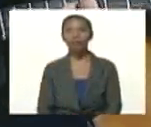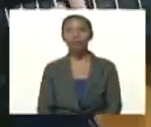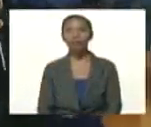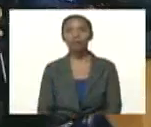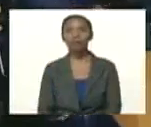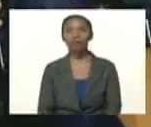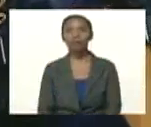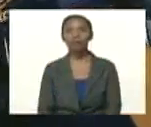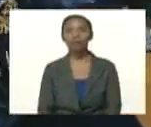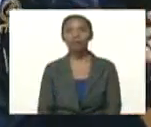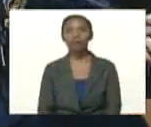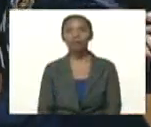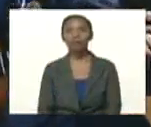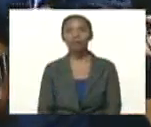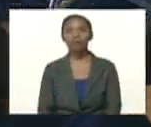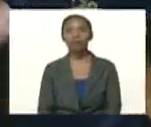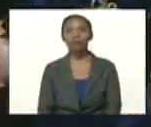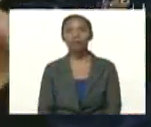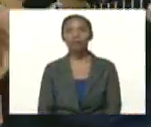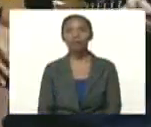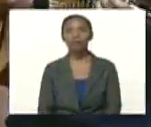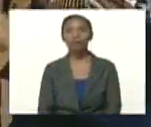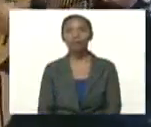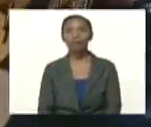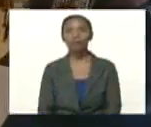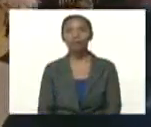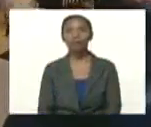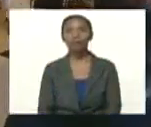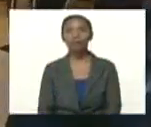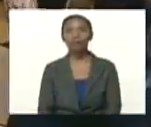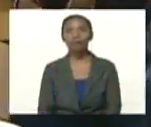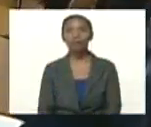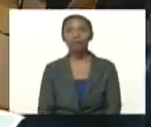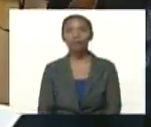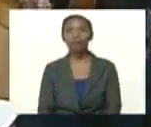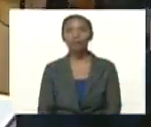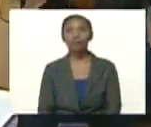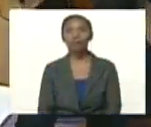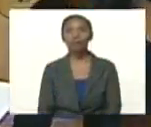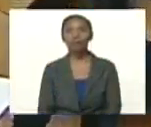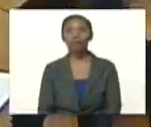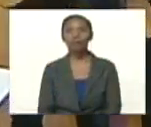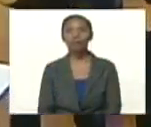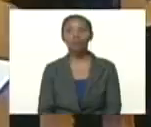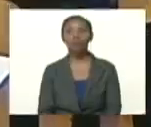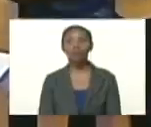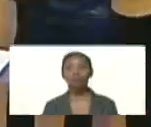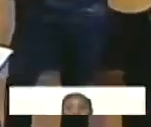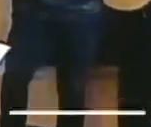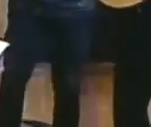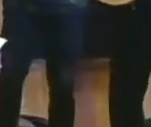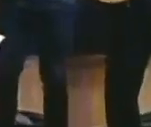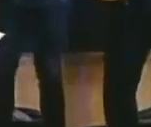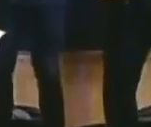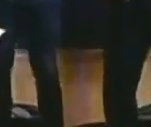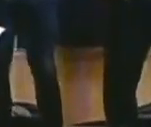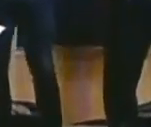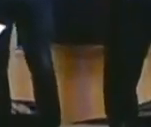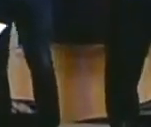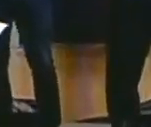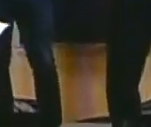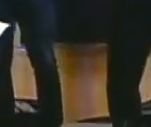Superintendencia Nacional de Criptomonedas, con actividades concretas para toda Venezuela.